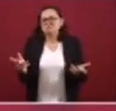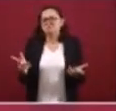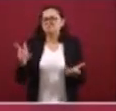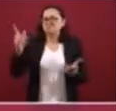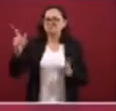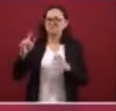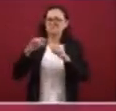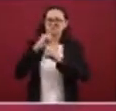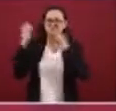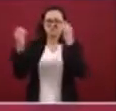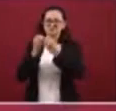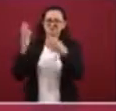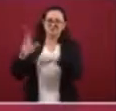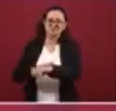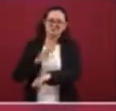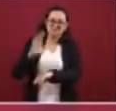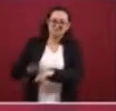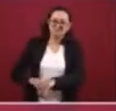calificadora,